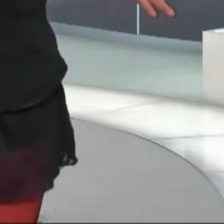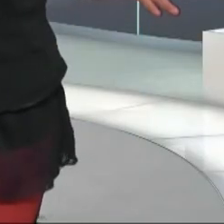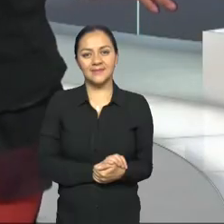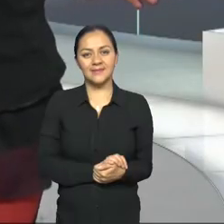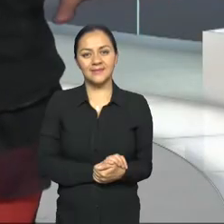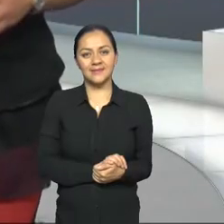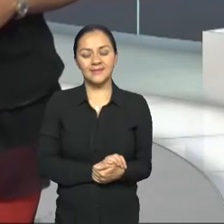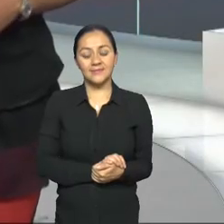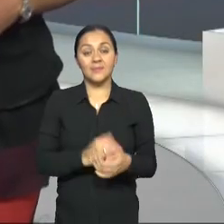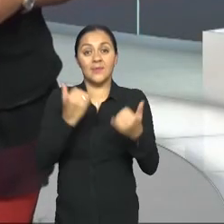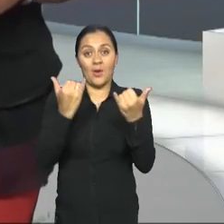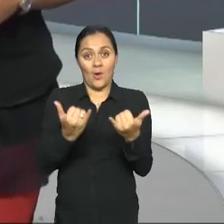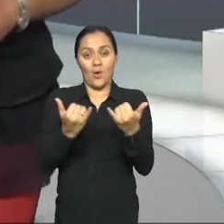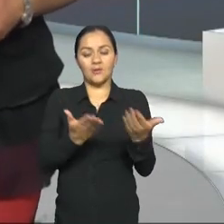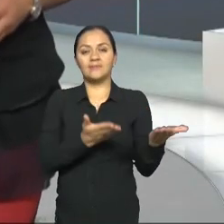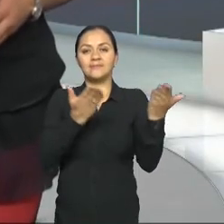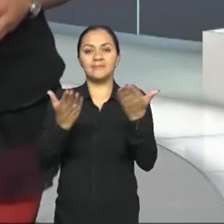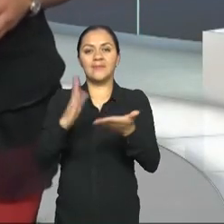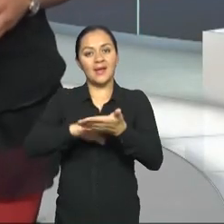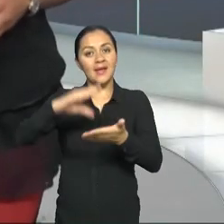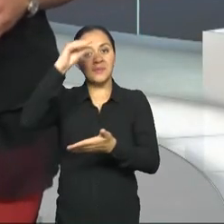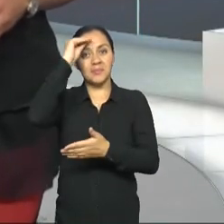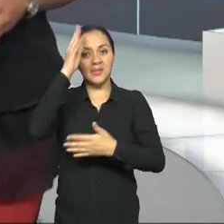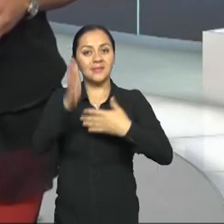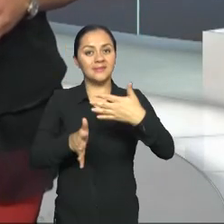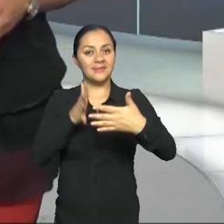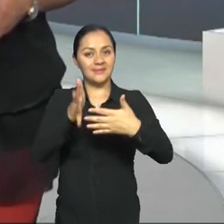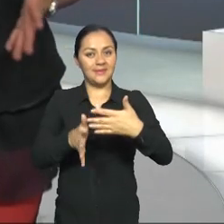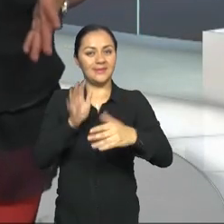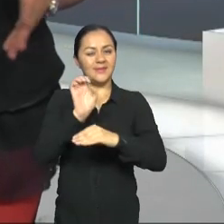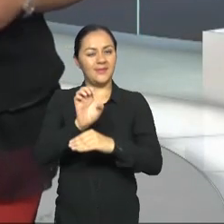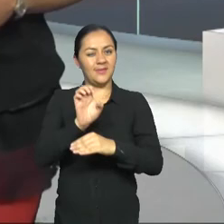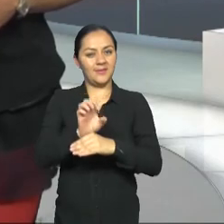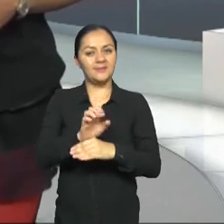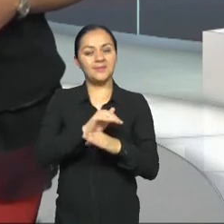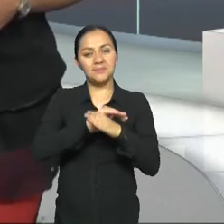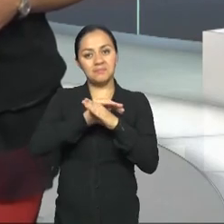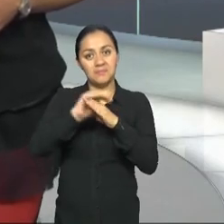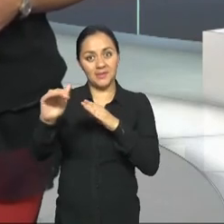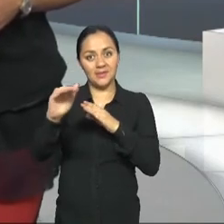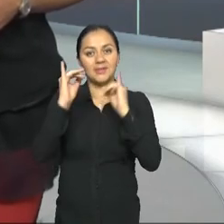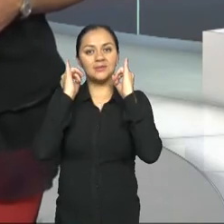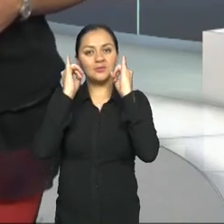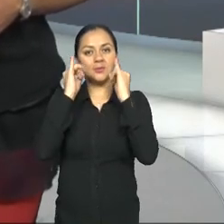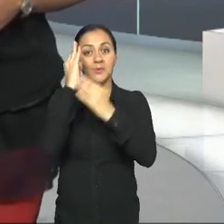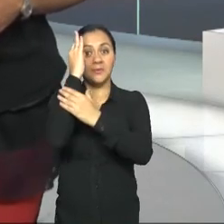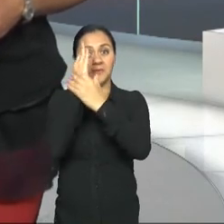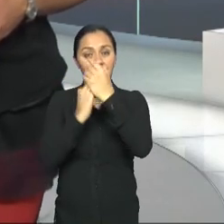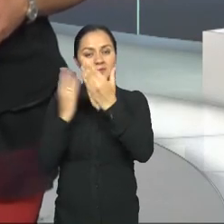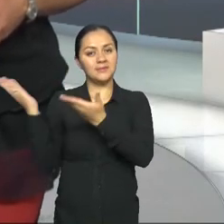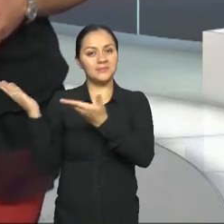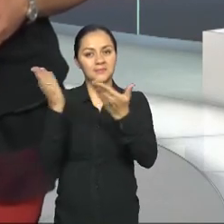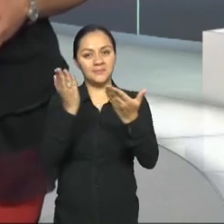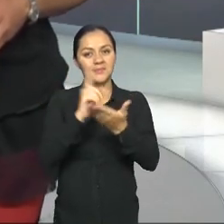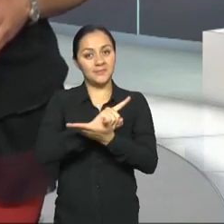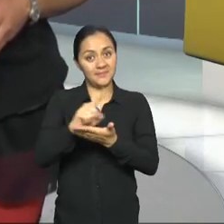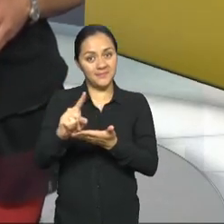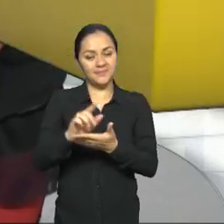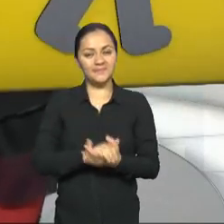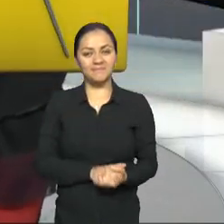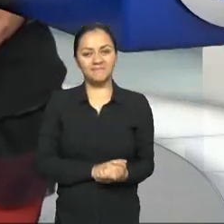Y estamos listos para aprender nuevos términos en lengua de señas ecuatoriana. Invitamos a nuestros instructores de FENASEC que cada semana nos